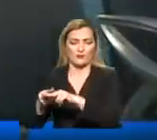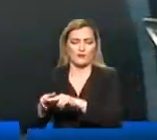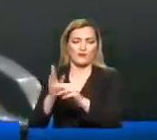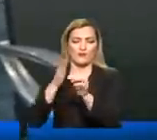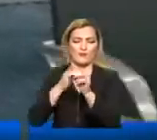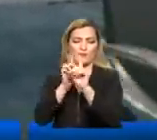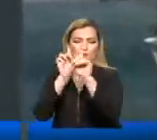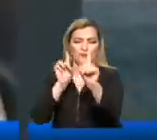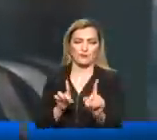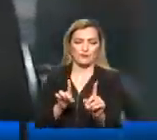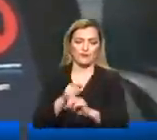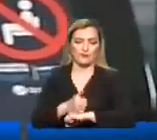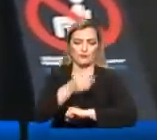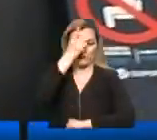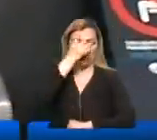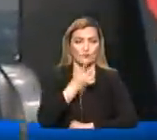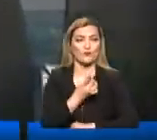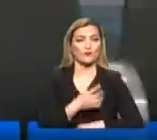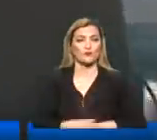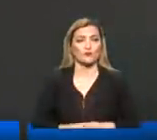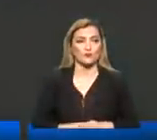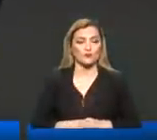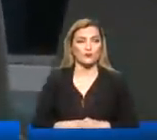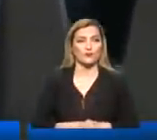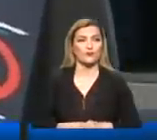que es una de las medidas que han tomado las autoridades.